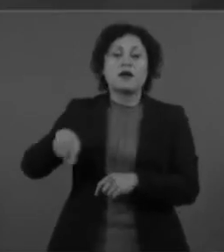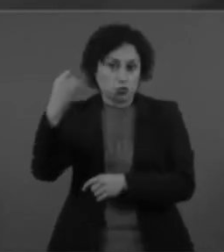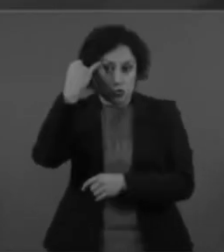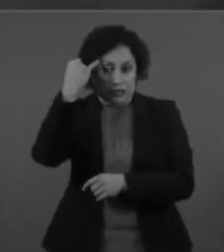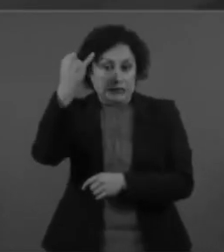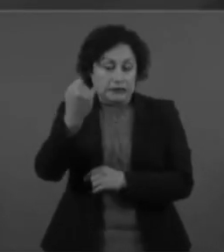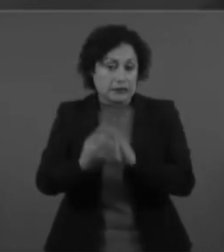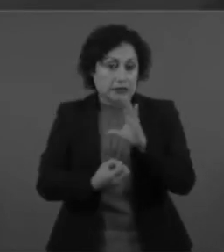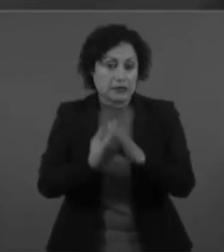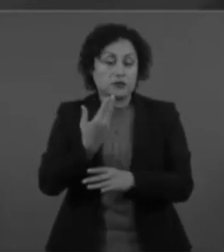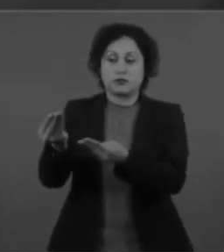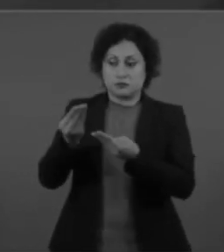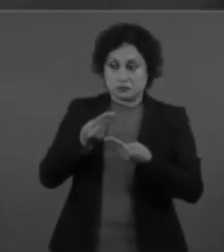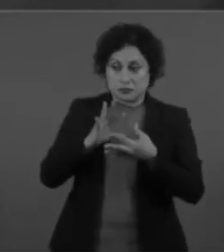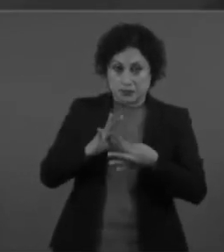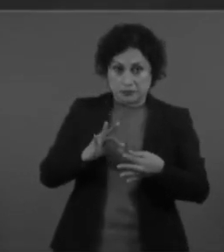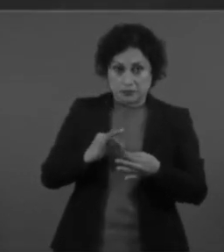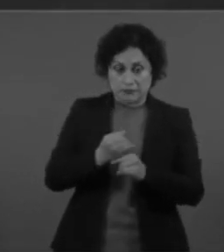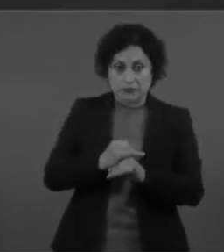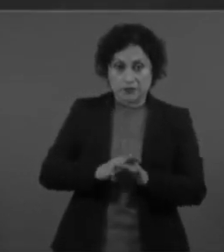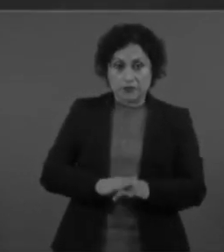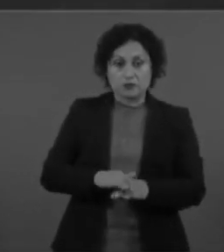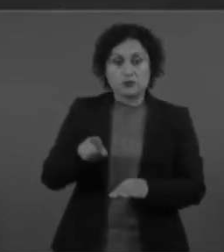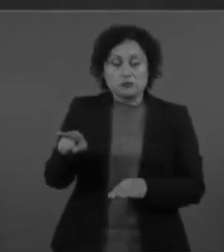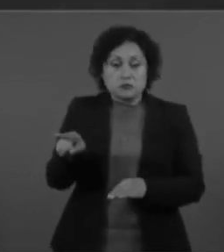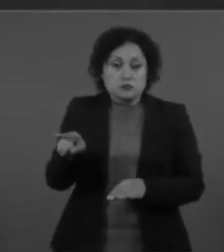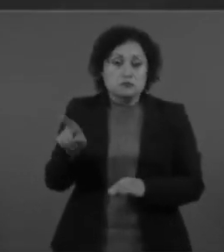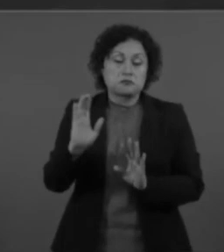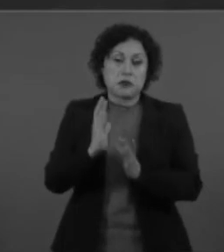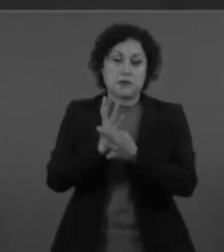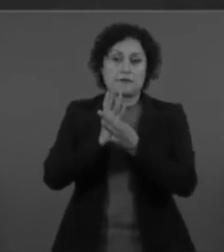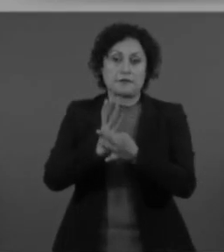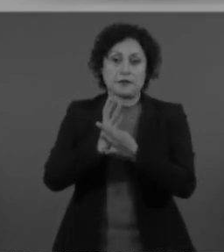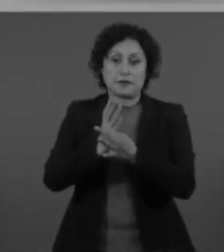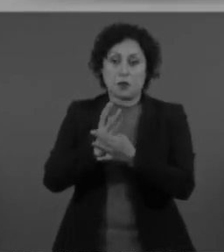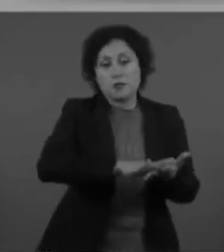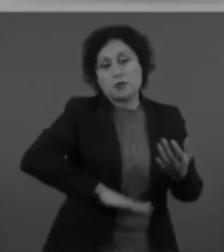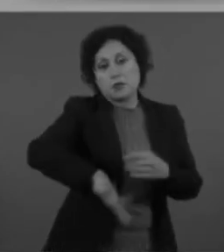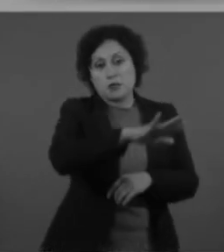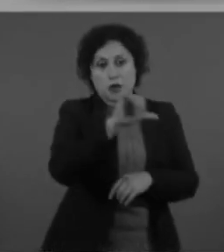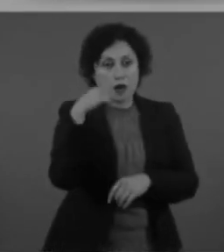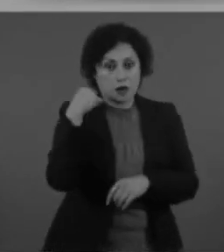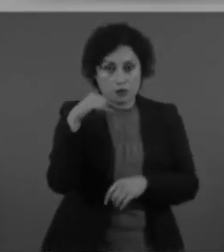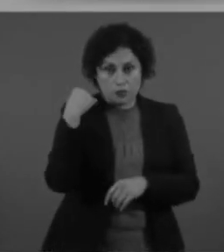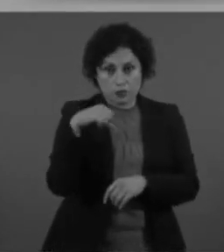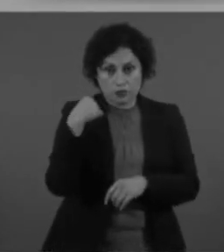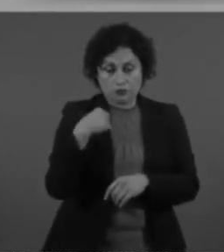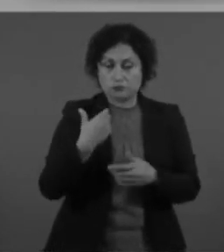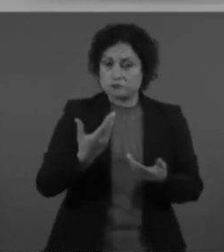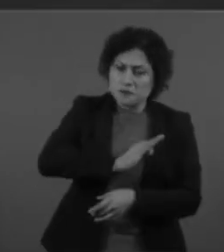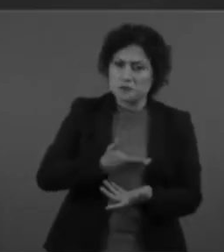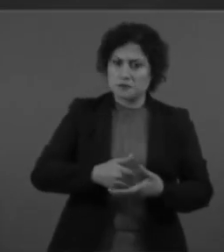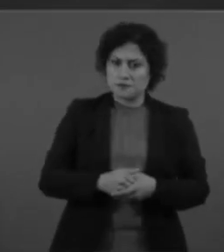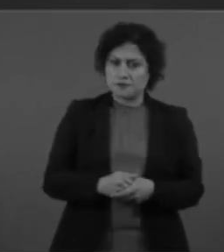de informarnos que podían utilizarse esos recursos para los damnificados de Acapulco.